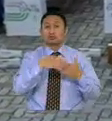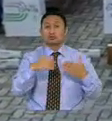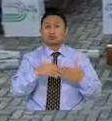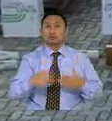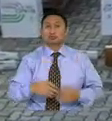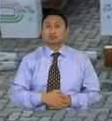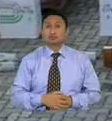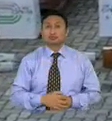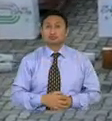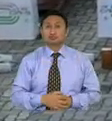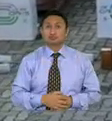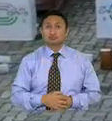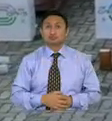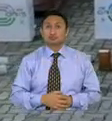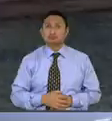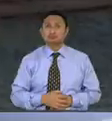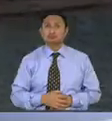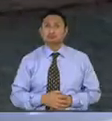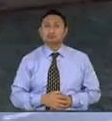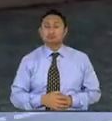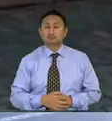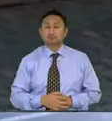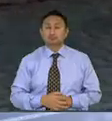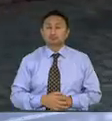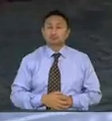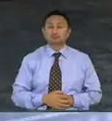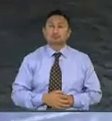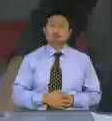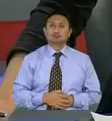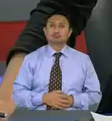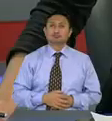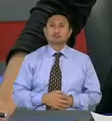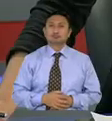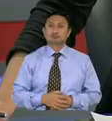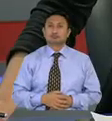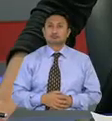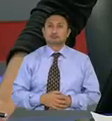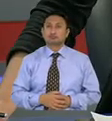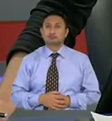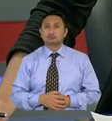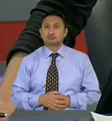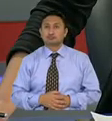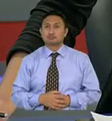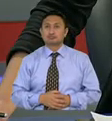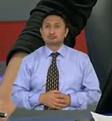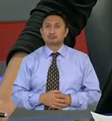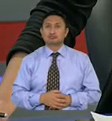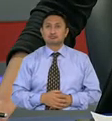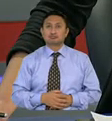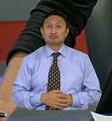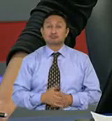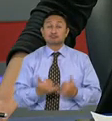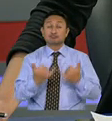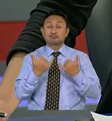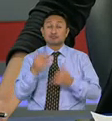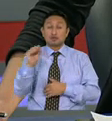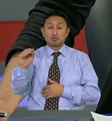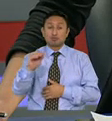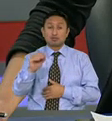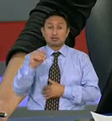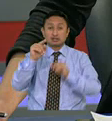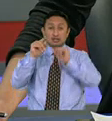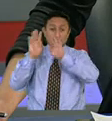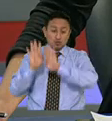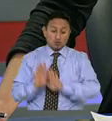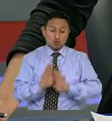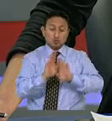dólares, informó Celeste Dueñas. Ante las aglomeraciones reportadas en el